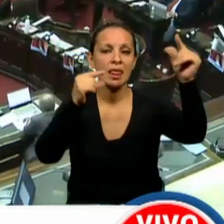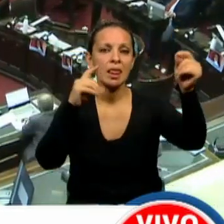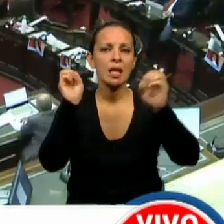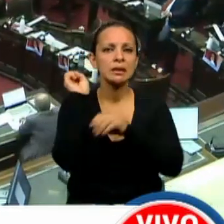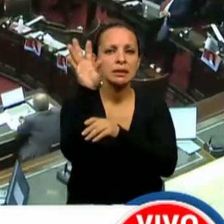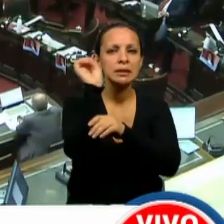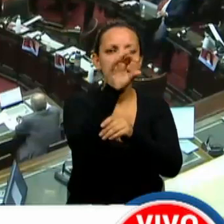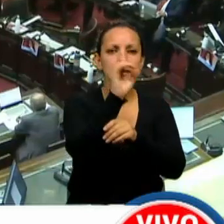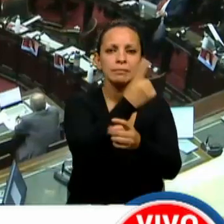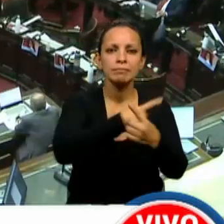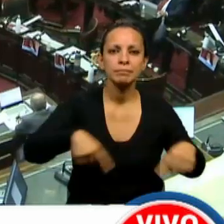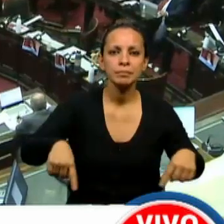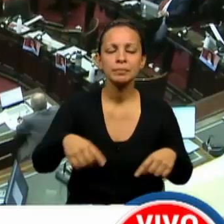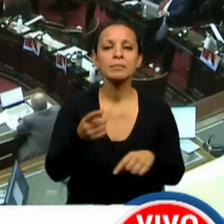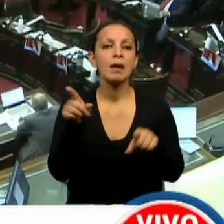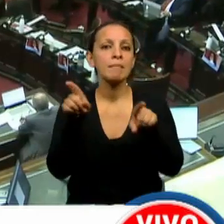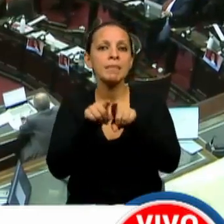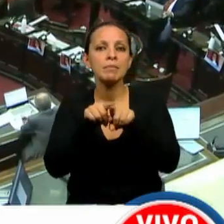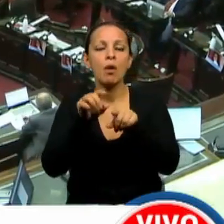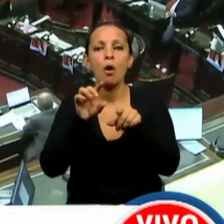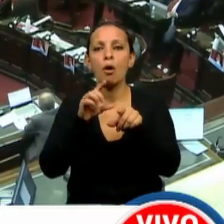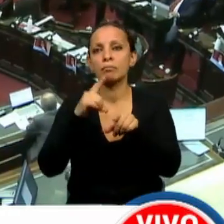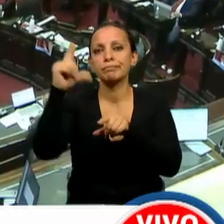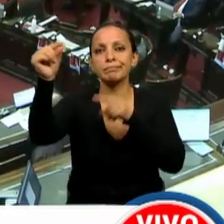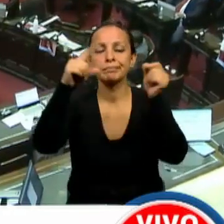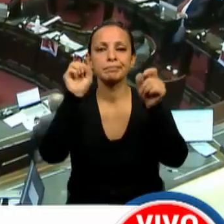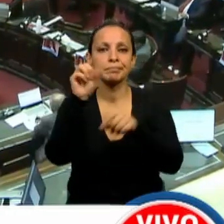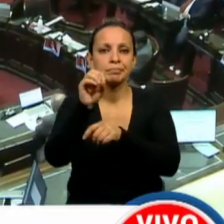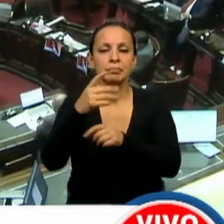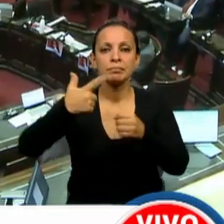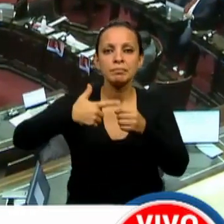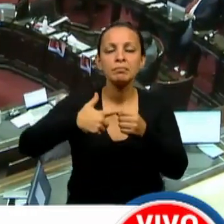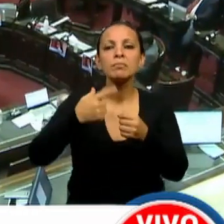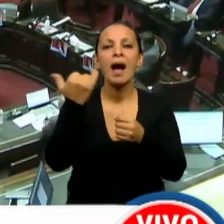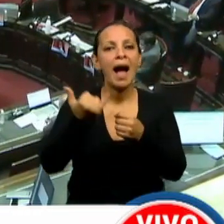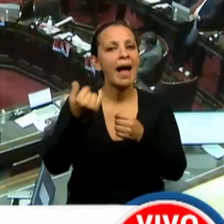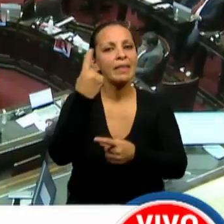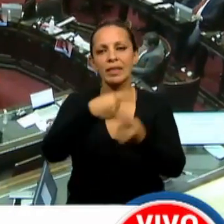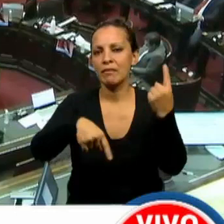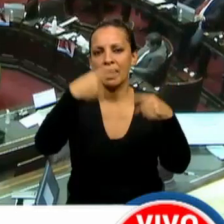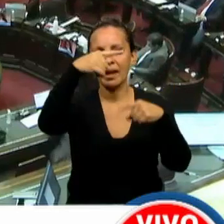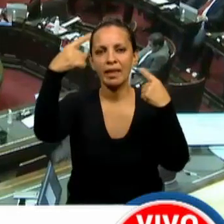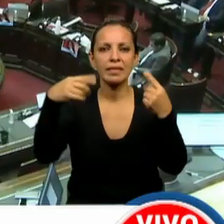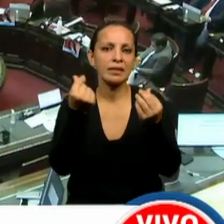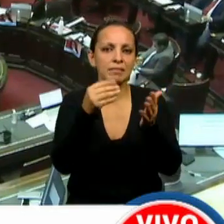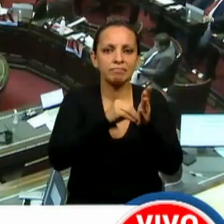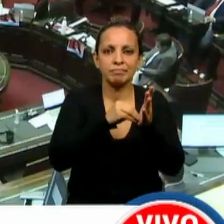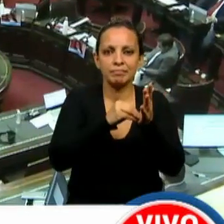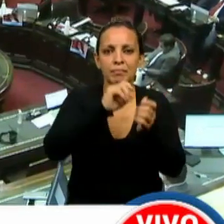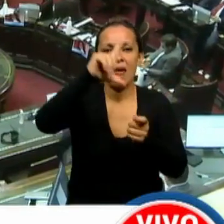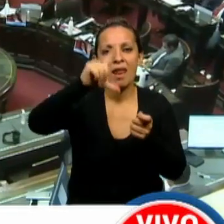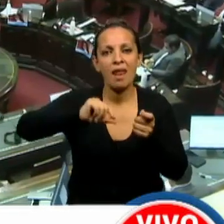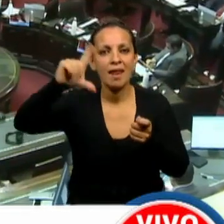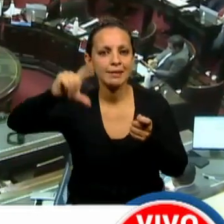insumos como a los puntos de destino del producto final, suponen diferencias en costos logísticos, lo